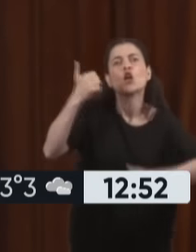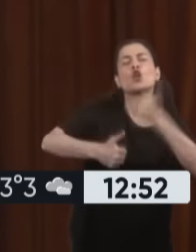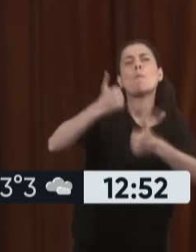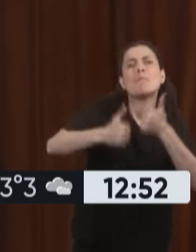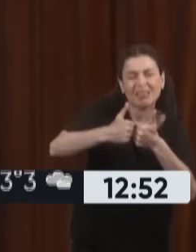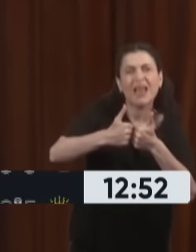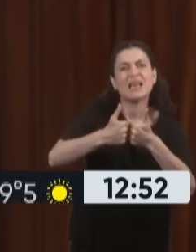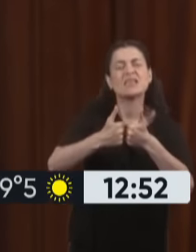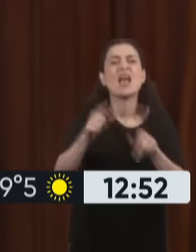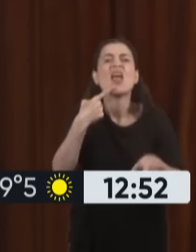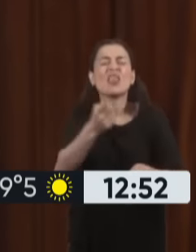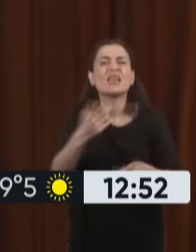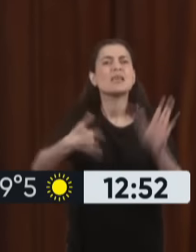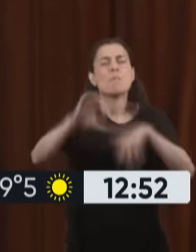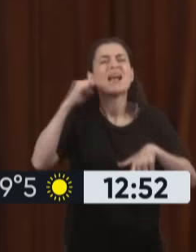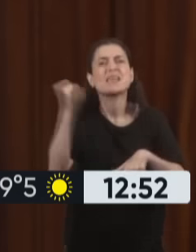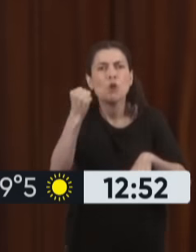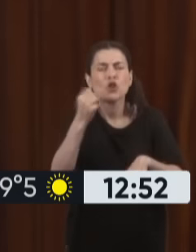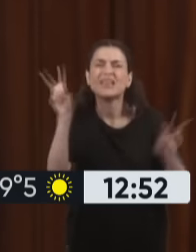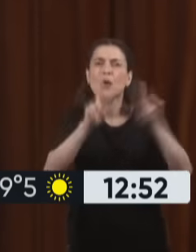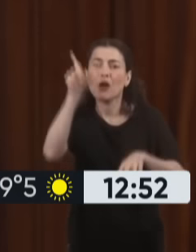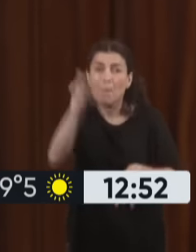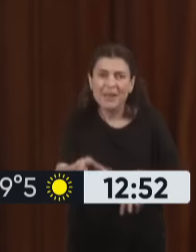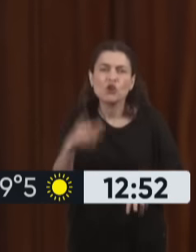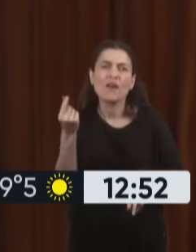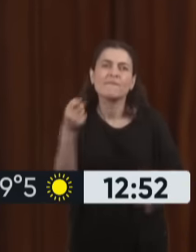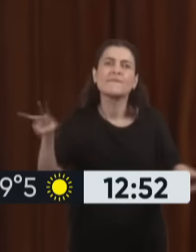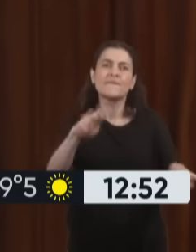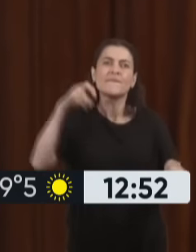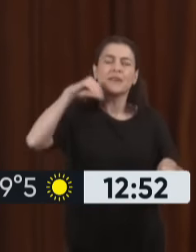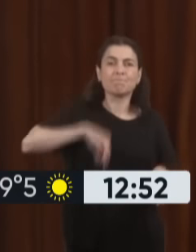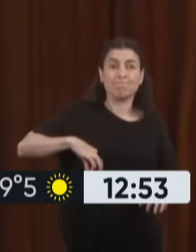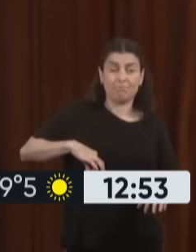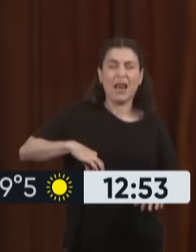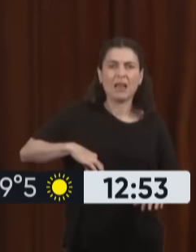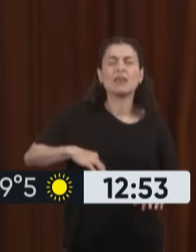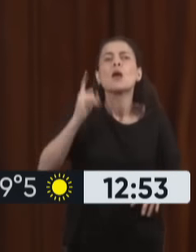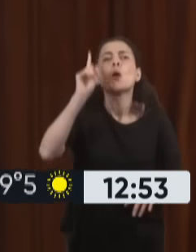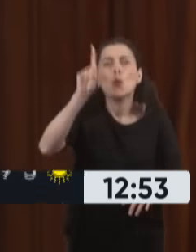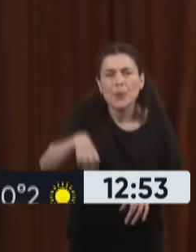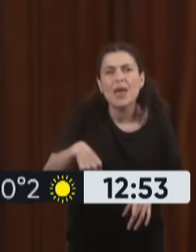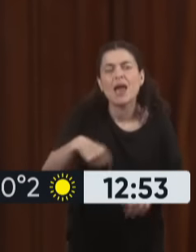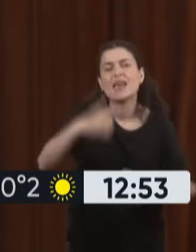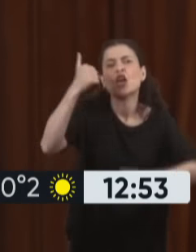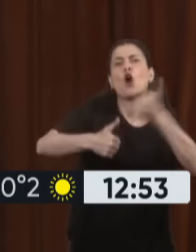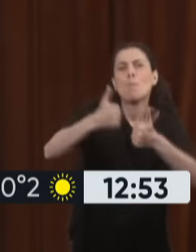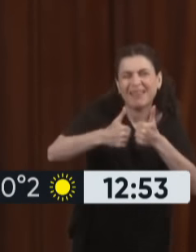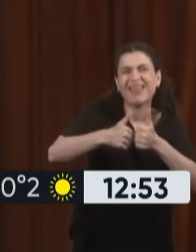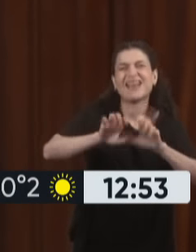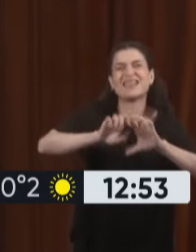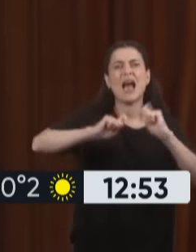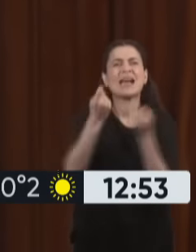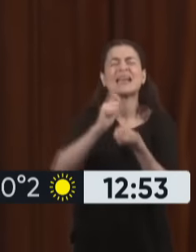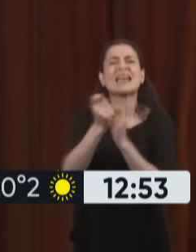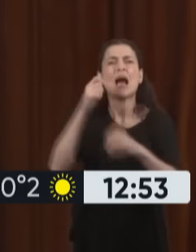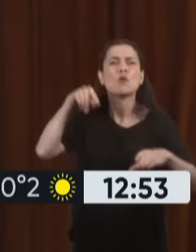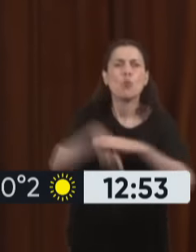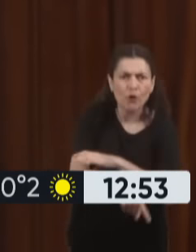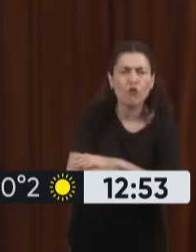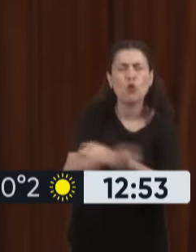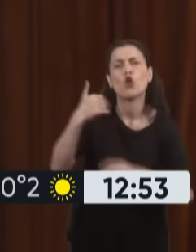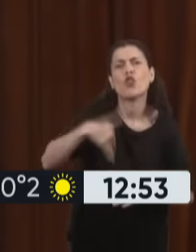más grande que un argentino queriendo hacer plata. Y con el aumento en competitividad que traerán las reformas profundas que estamos emprendiendo, va a